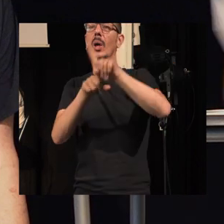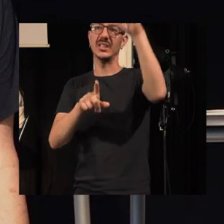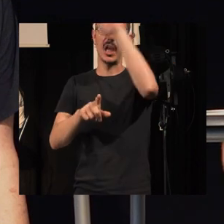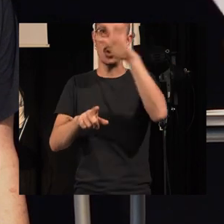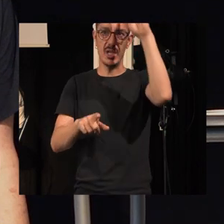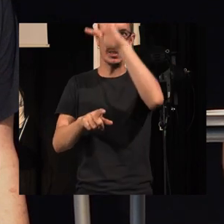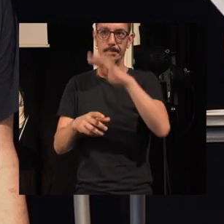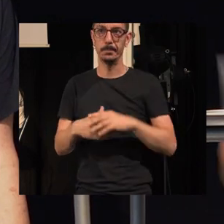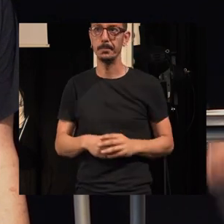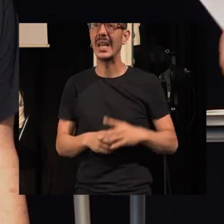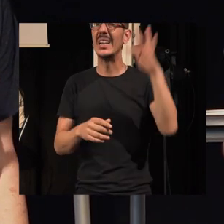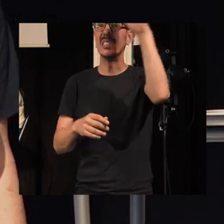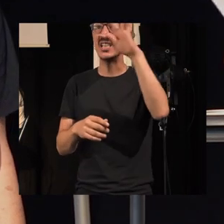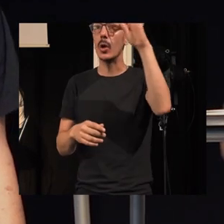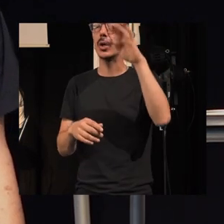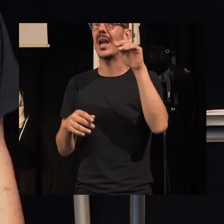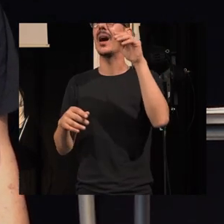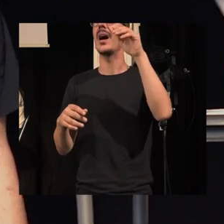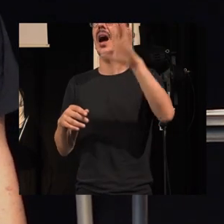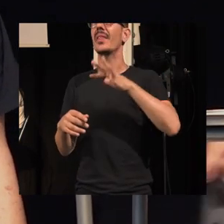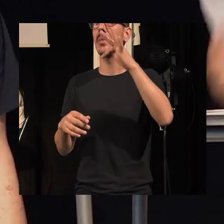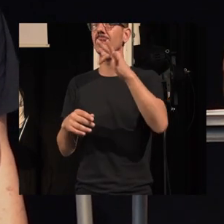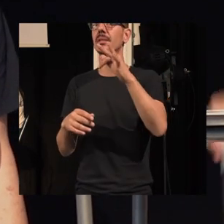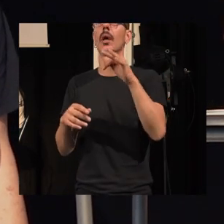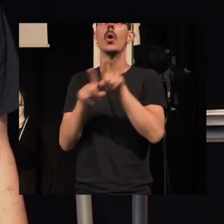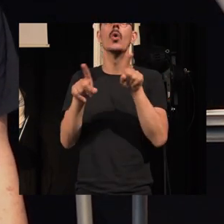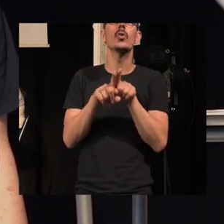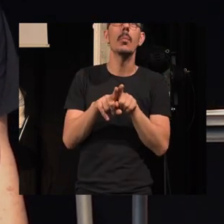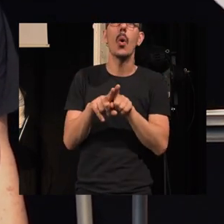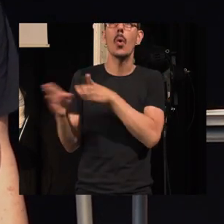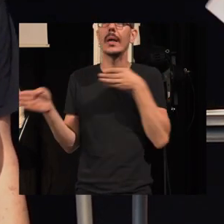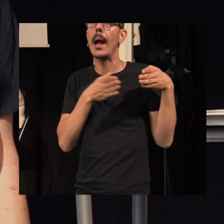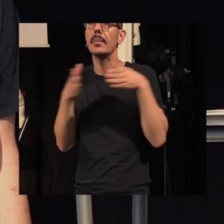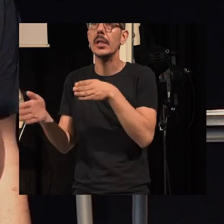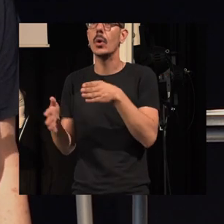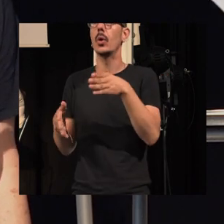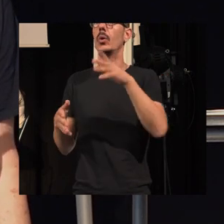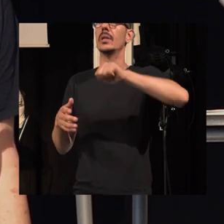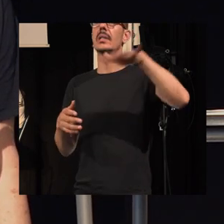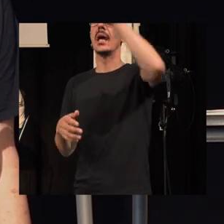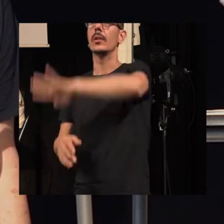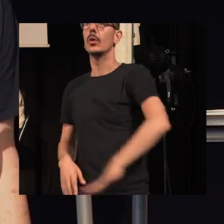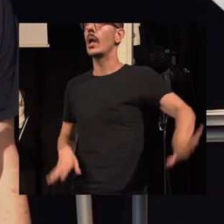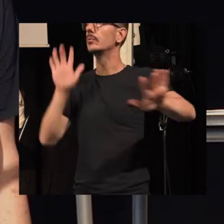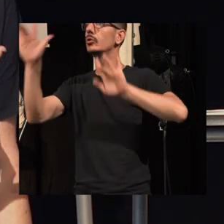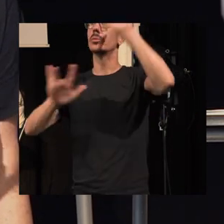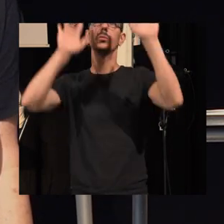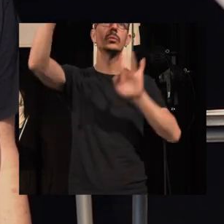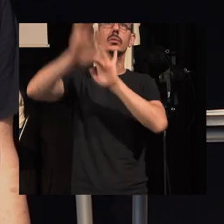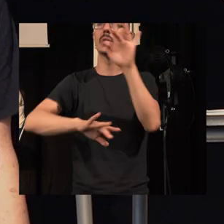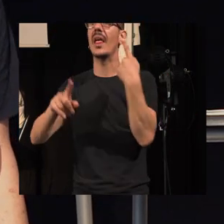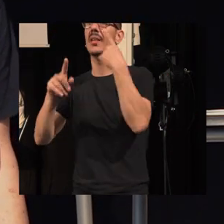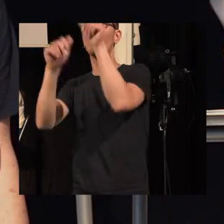tiene un recorrido transnacional y lo utilizamos de forma diferente. Incluso